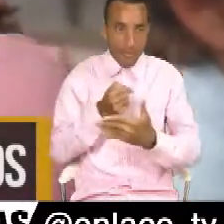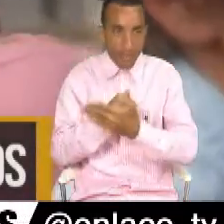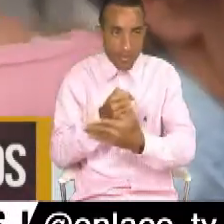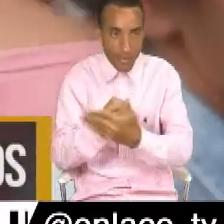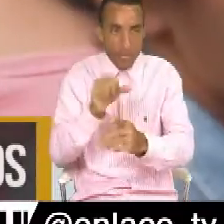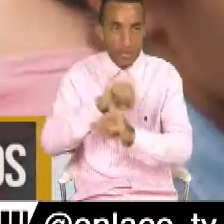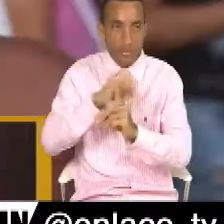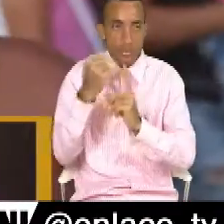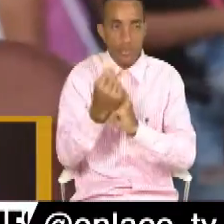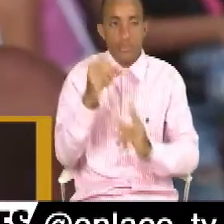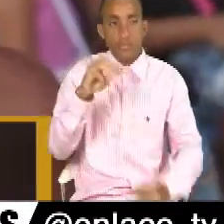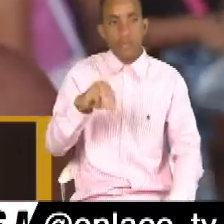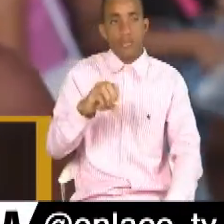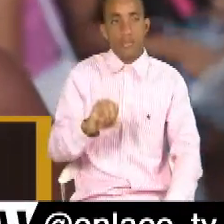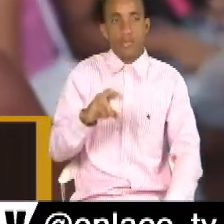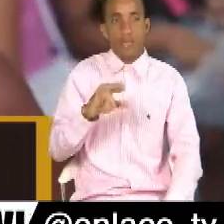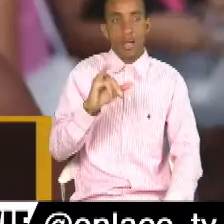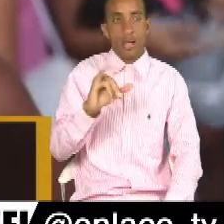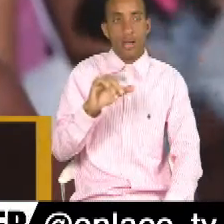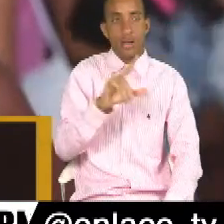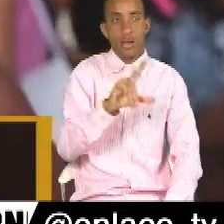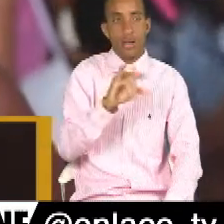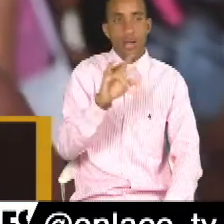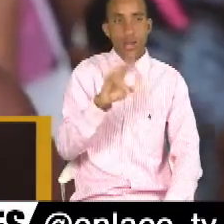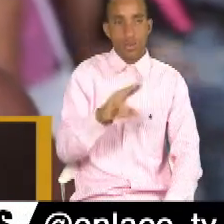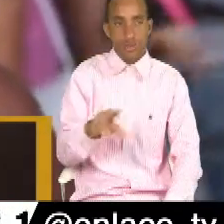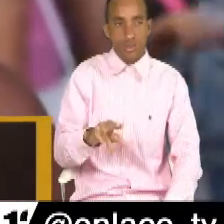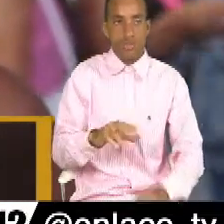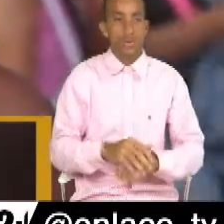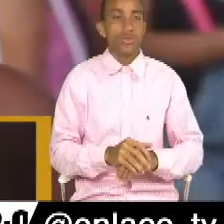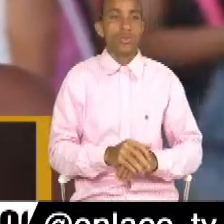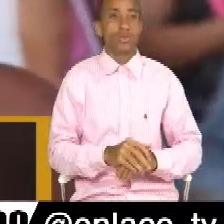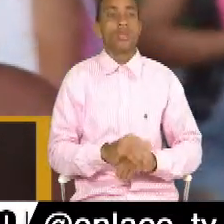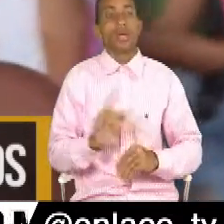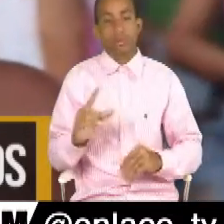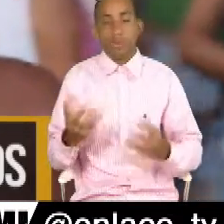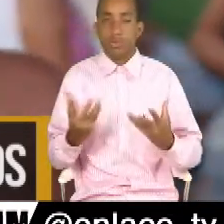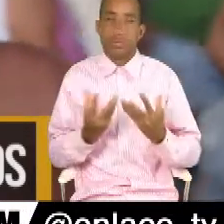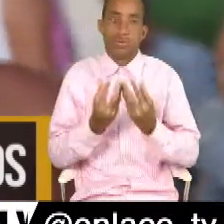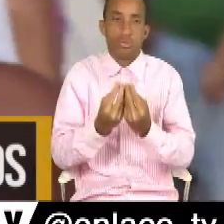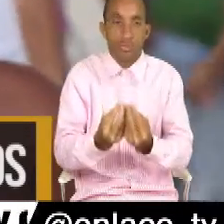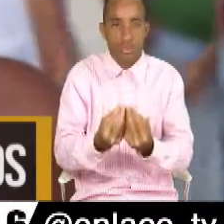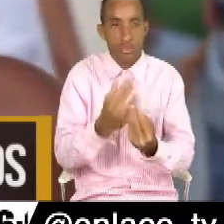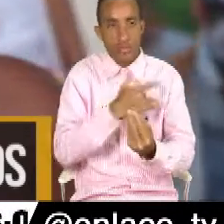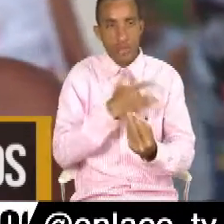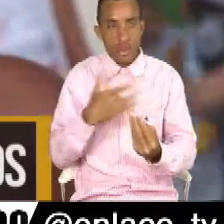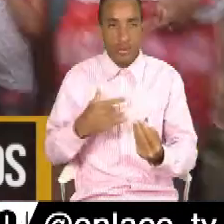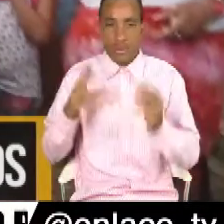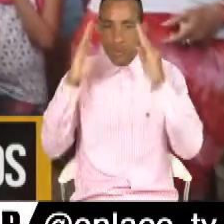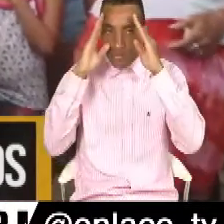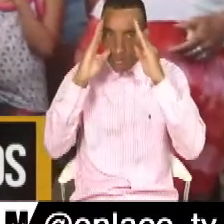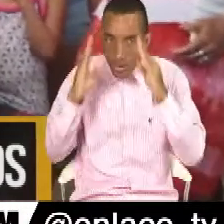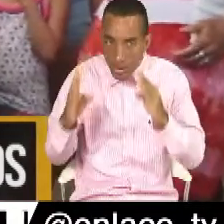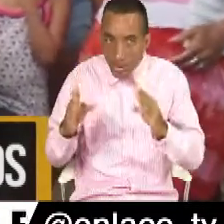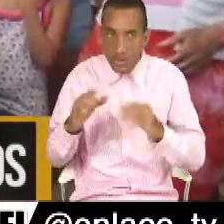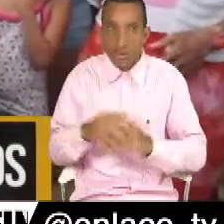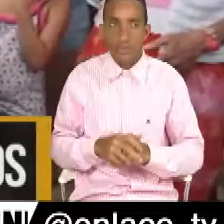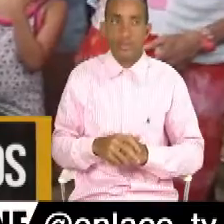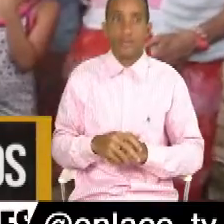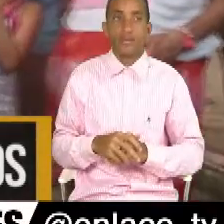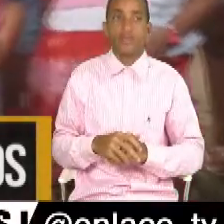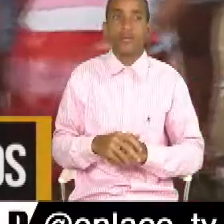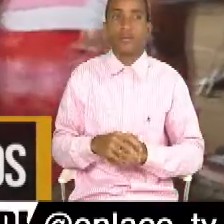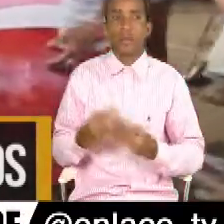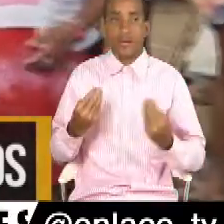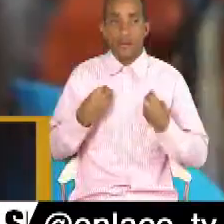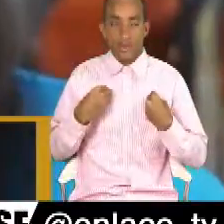Mariluz Núñez Herrera. Una brigada de salud y van a estar pendientes a nosotros como habitantes